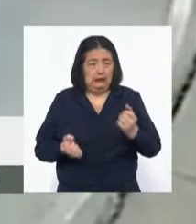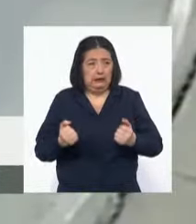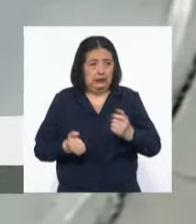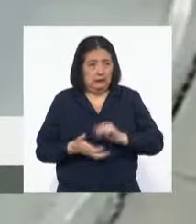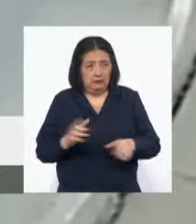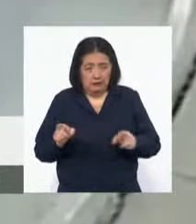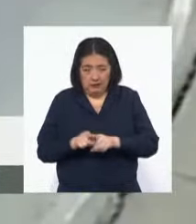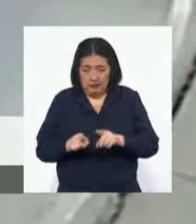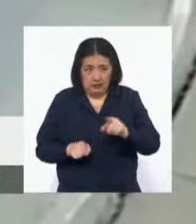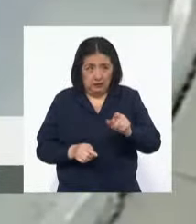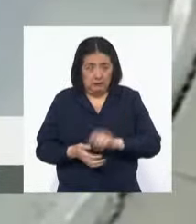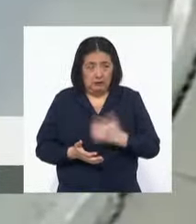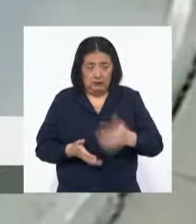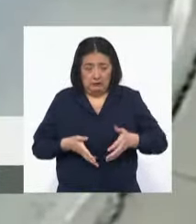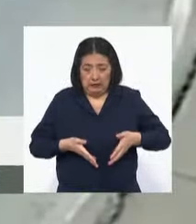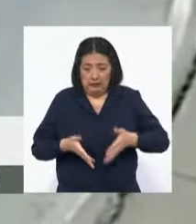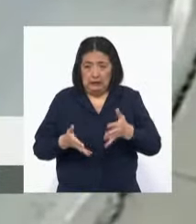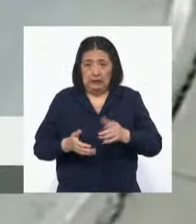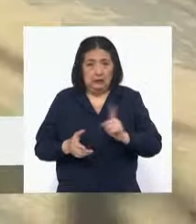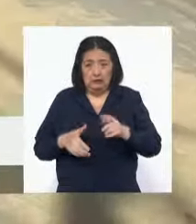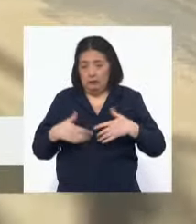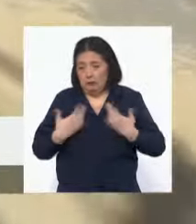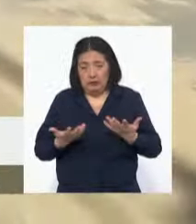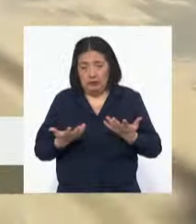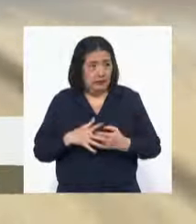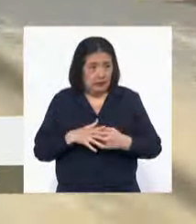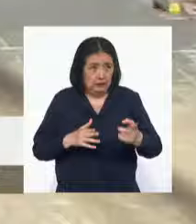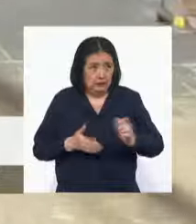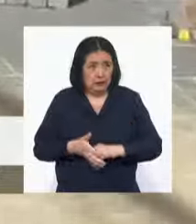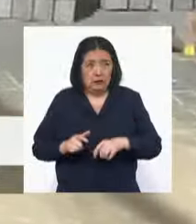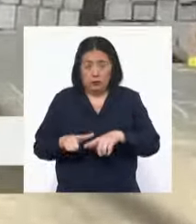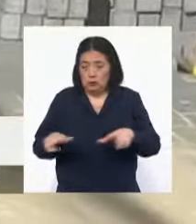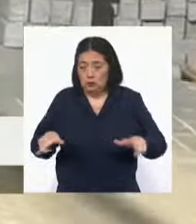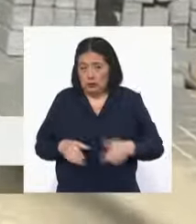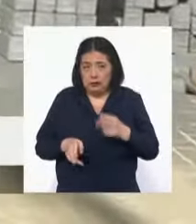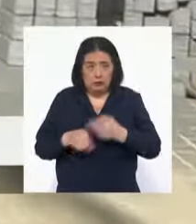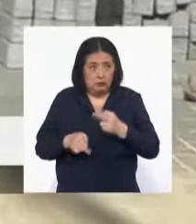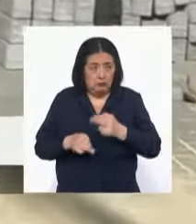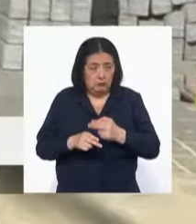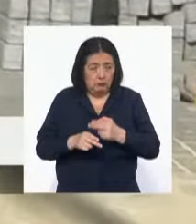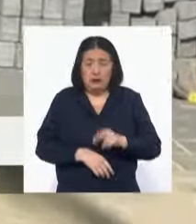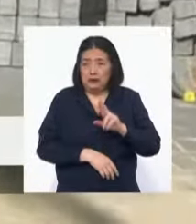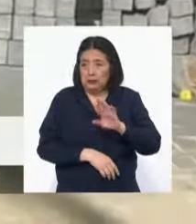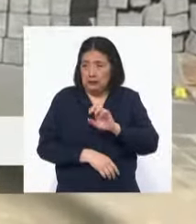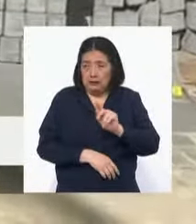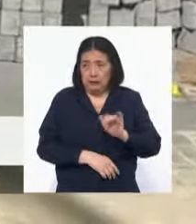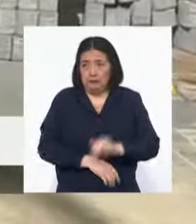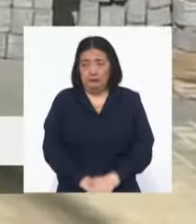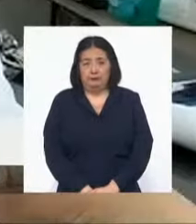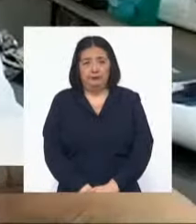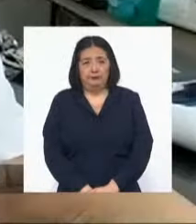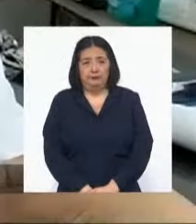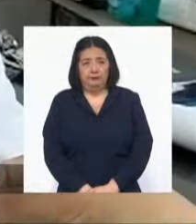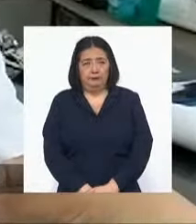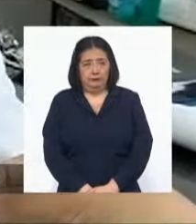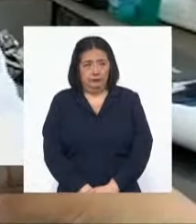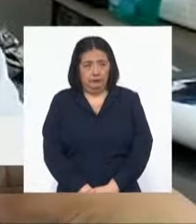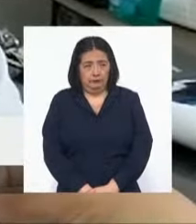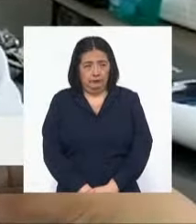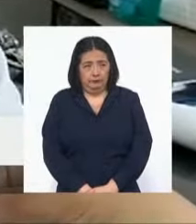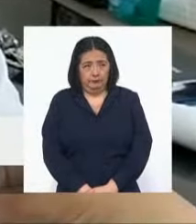además habrían topado con una calle sin salida, en el centro poblado denominado La Retama. Ya